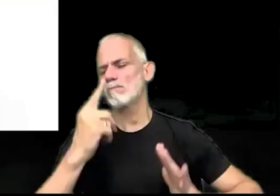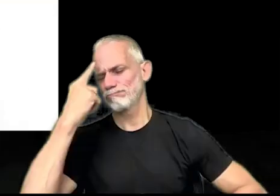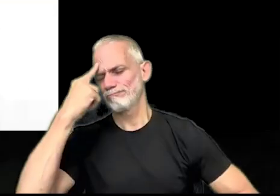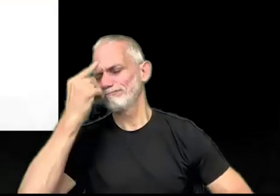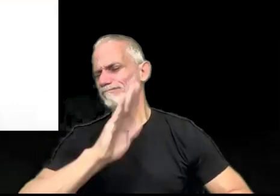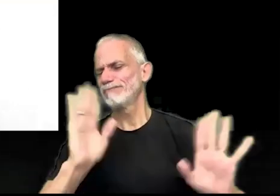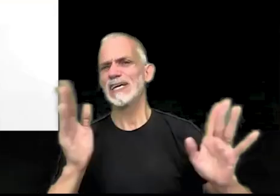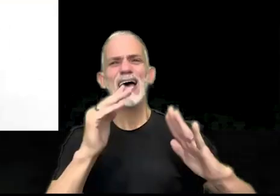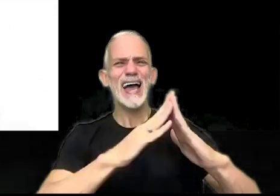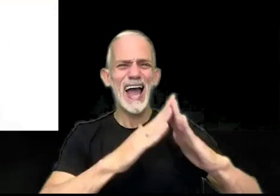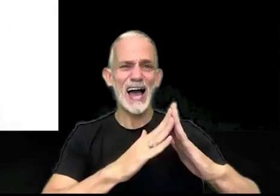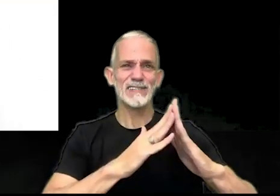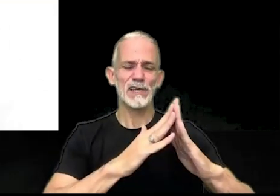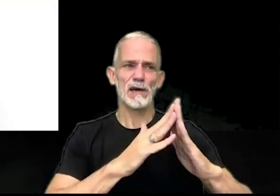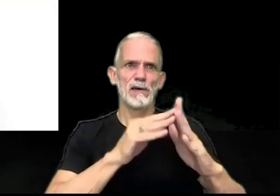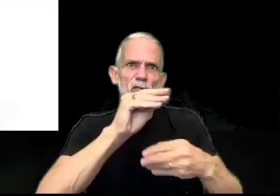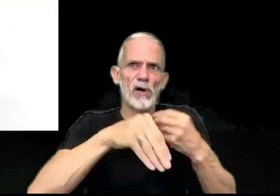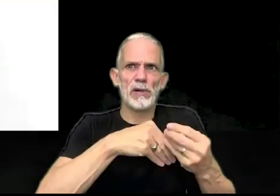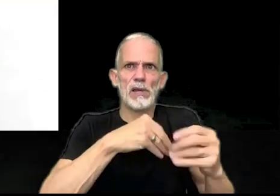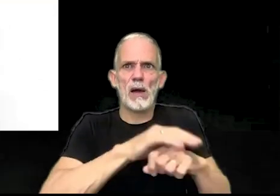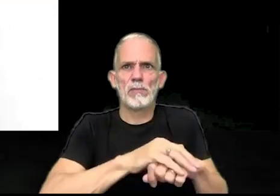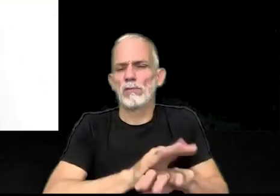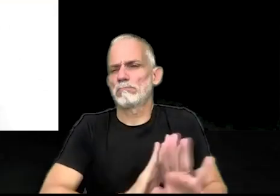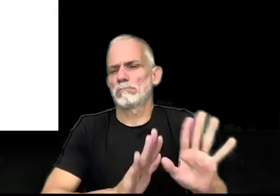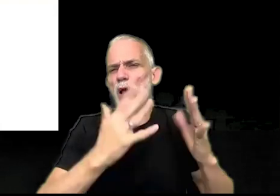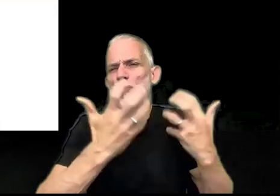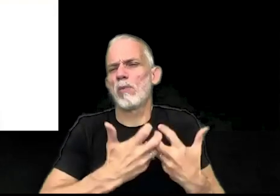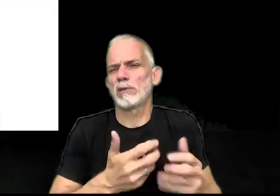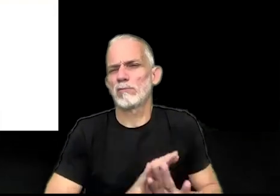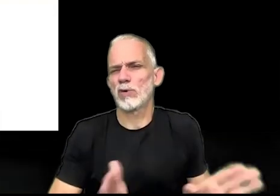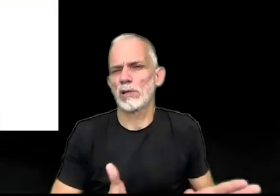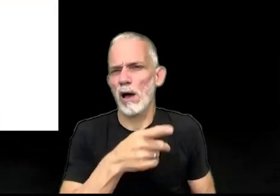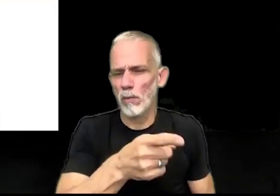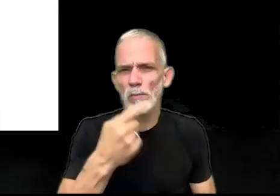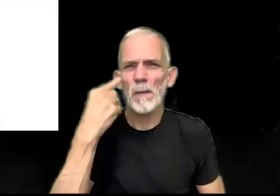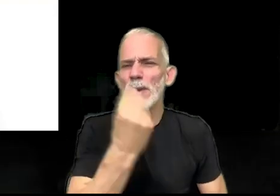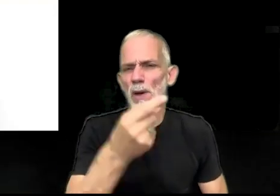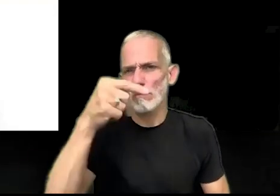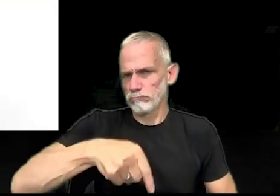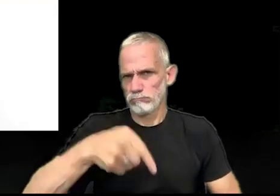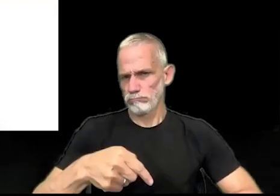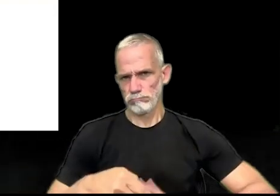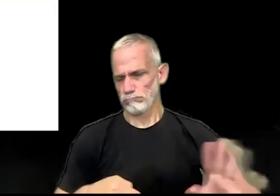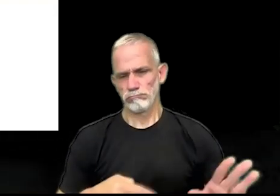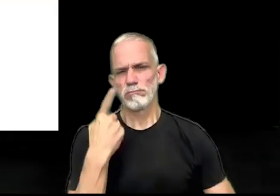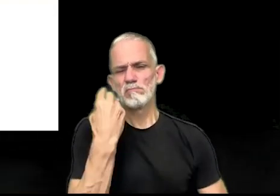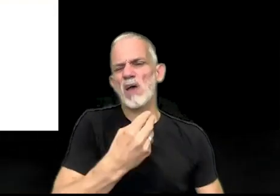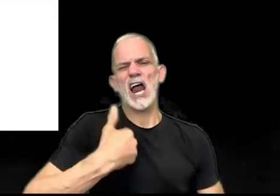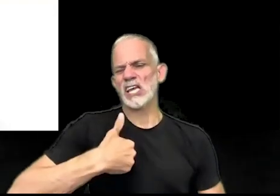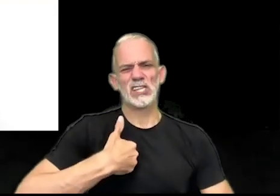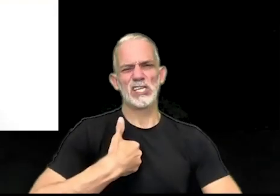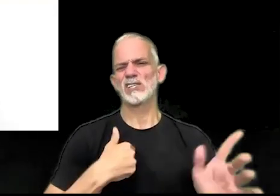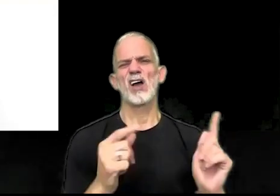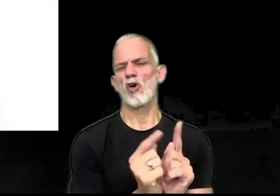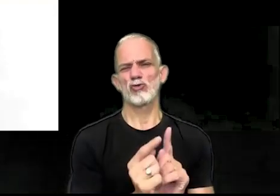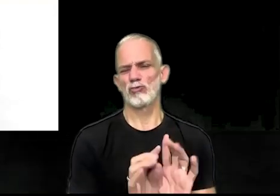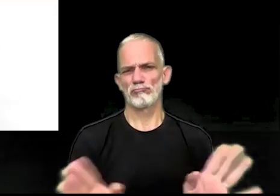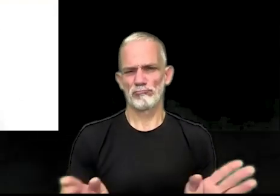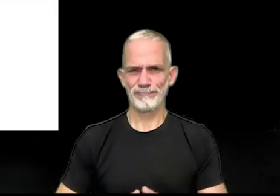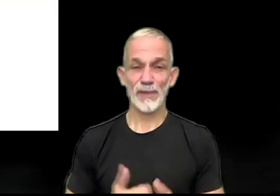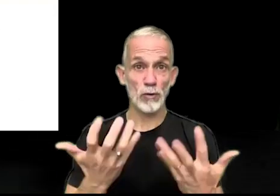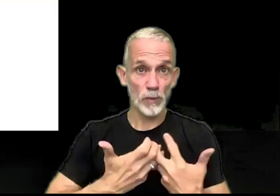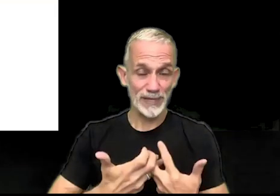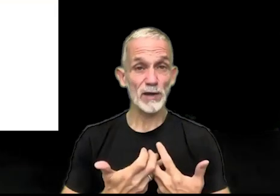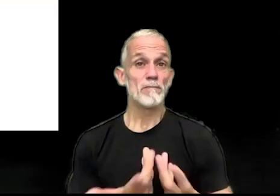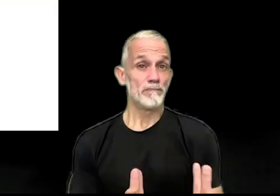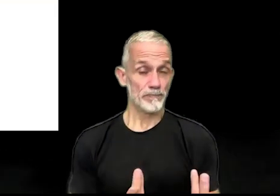presunción, si hay vivienda y hay centro de intereses vitales, que estamos en presencia de un residente argentino.